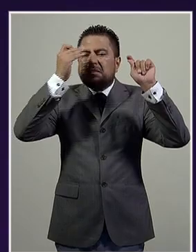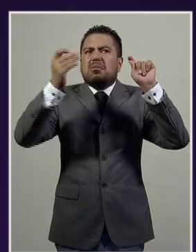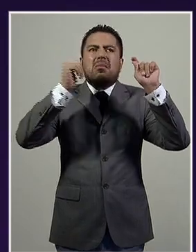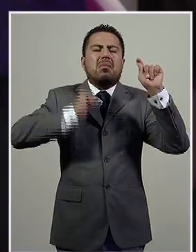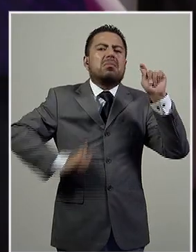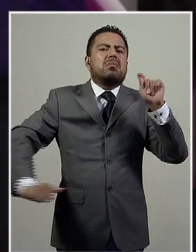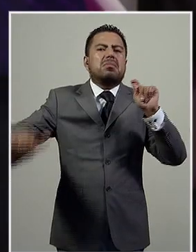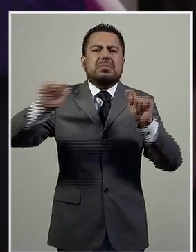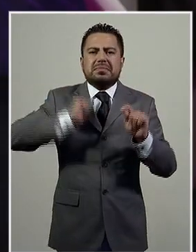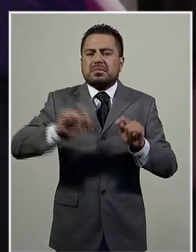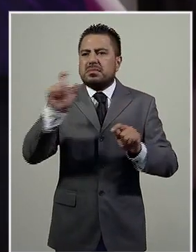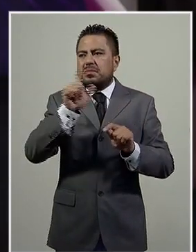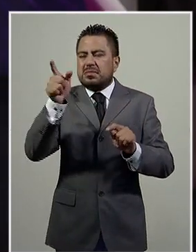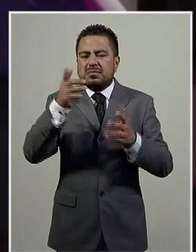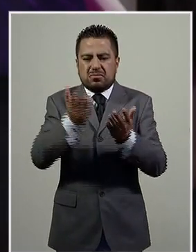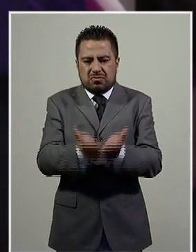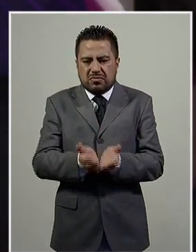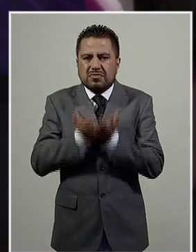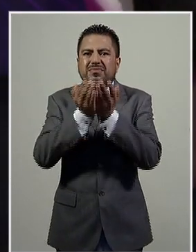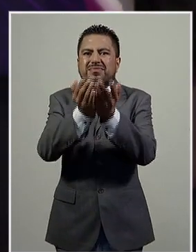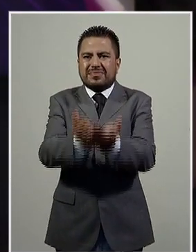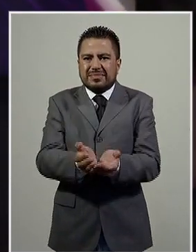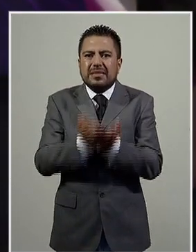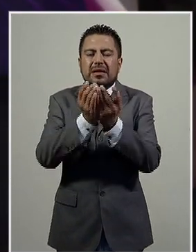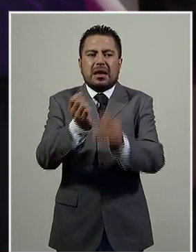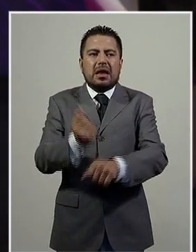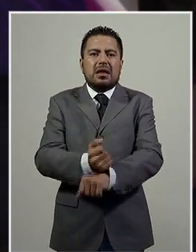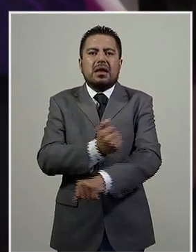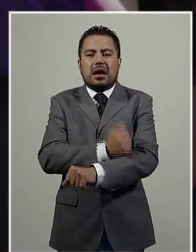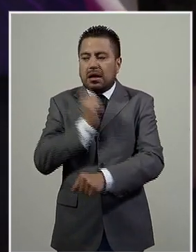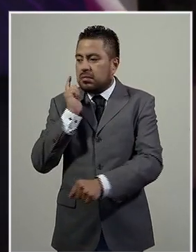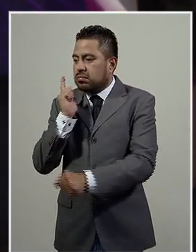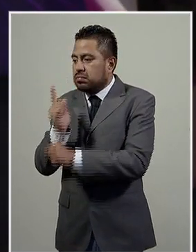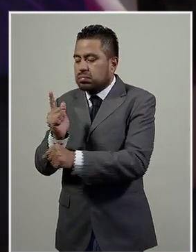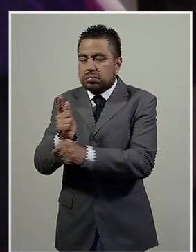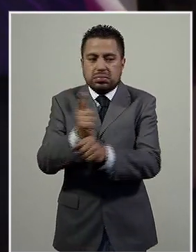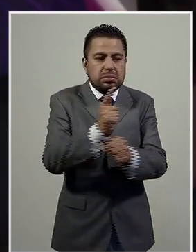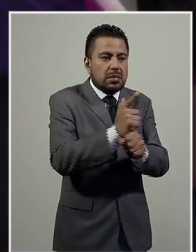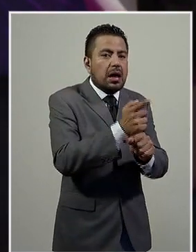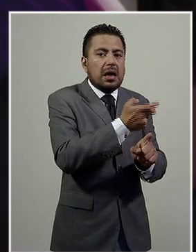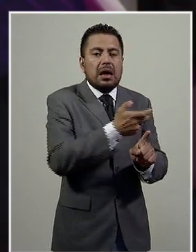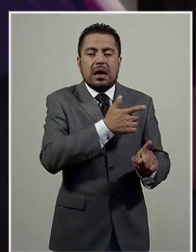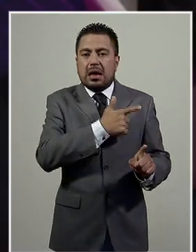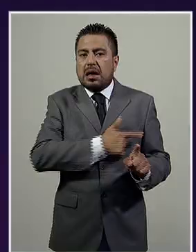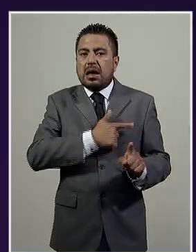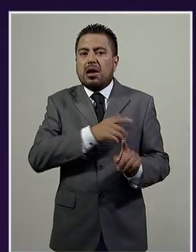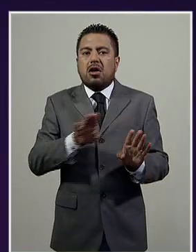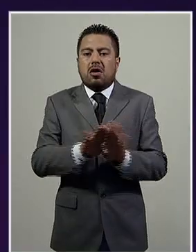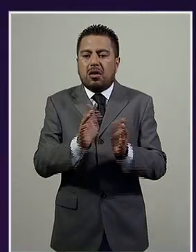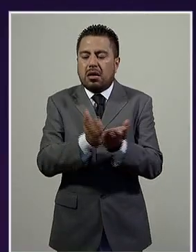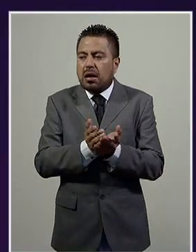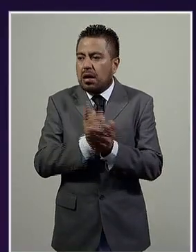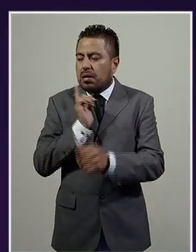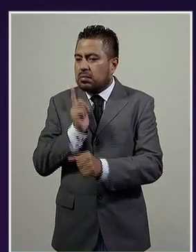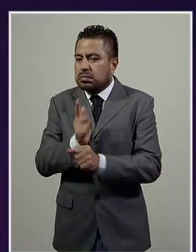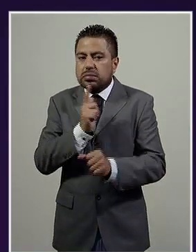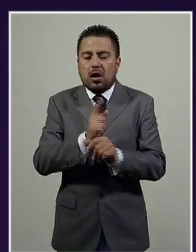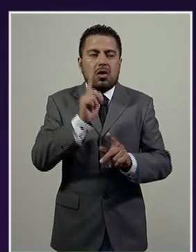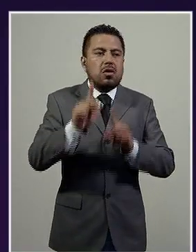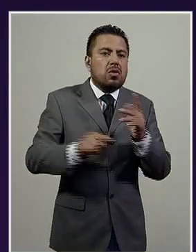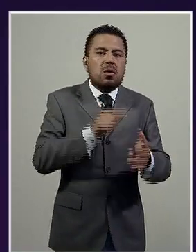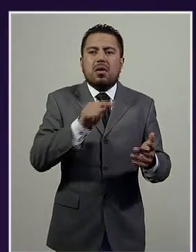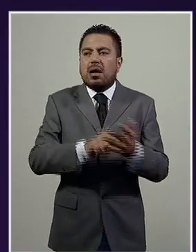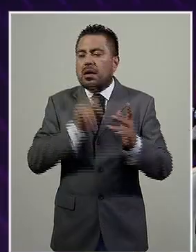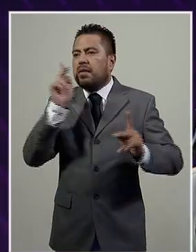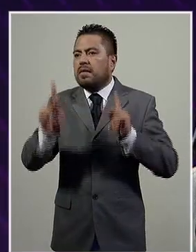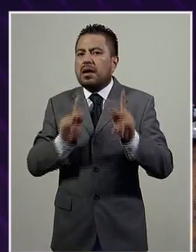tiempos, cuando ellos navegan, se tatúan lo que ven, ¿no? Les gusta tener como souvenir del lugar donde visitaron y se